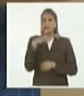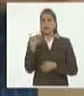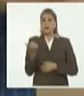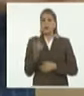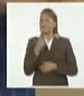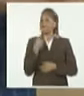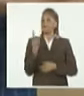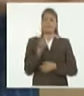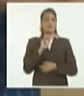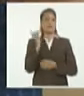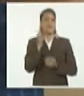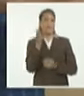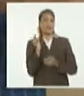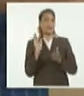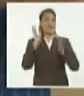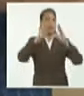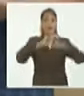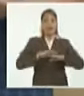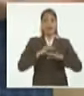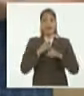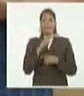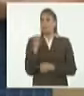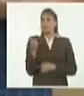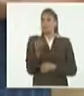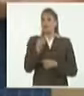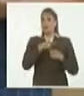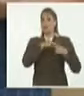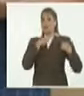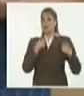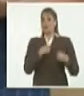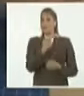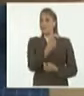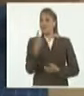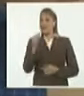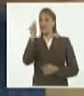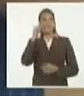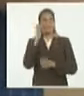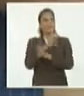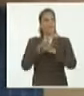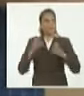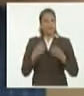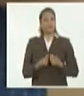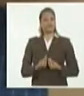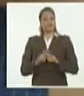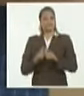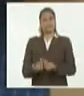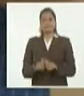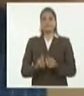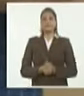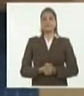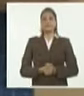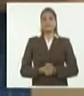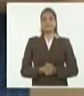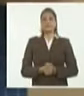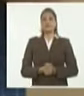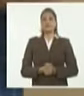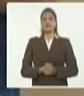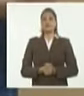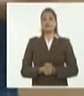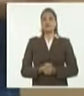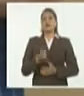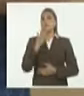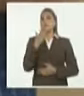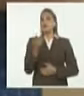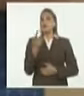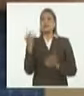corazón de ustedes, los científicos, que vale millones. Está que han pensado que esto va a ser bueno para millones